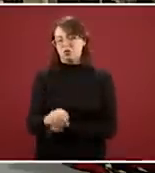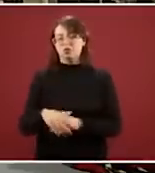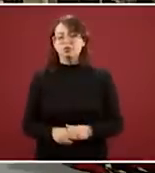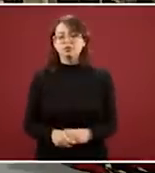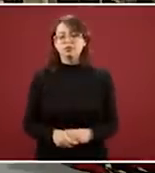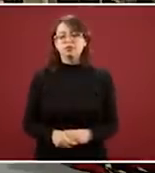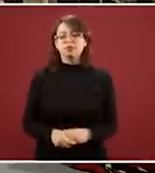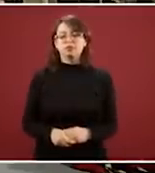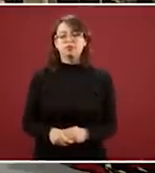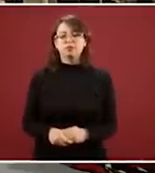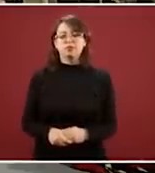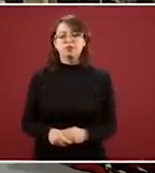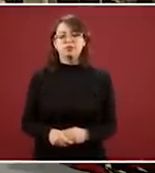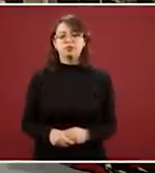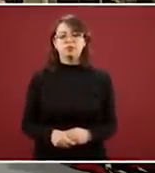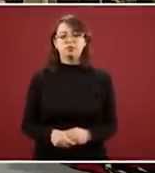Ahora estuve